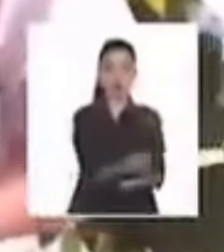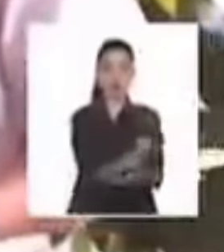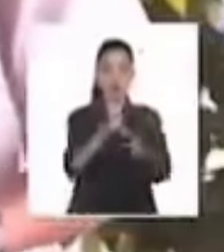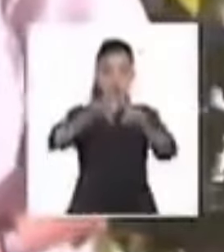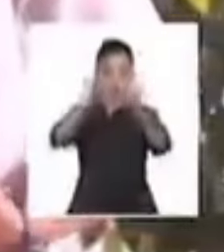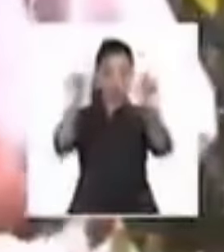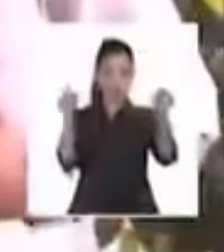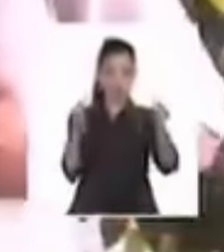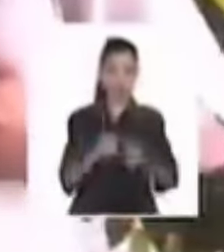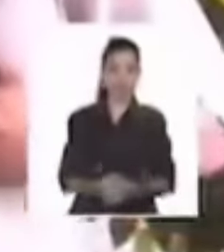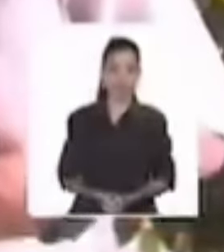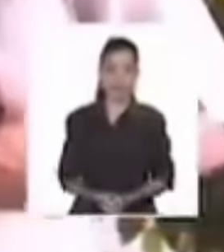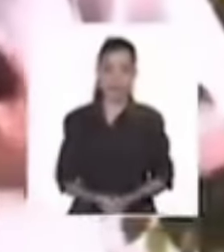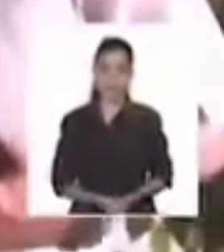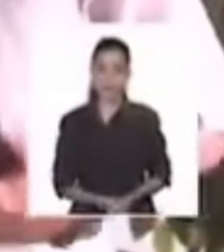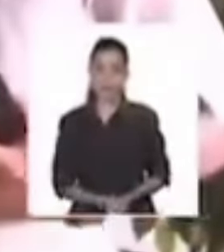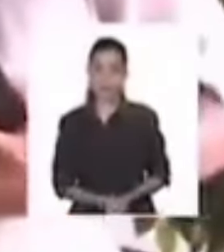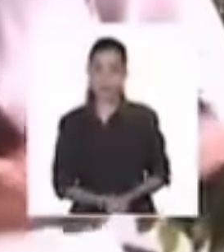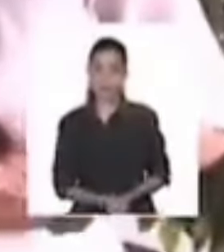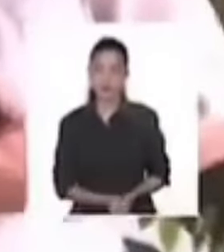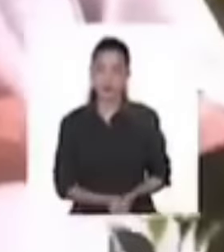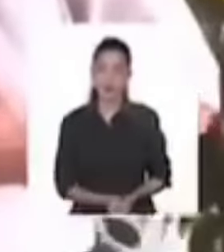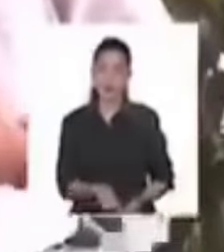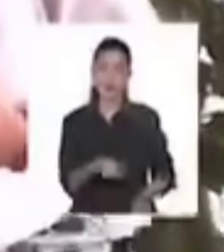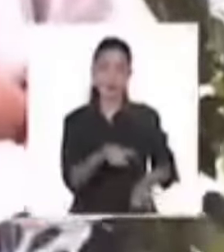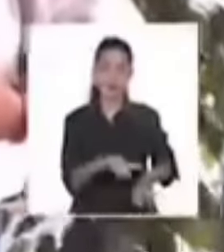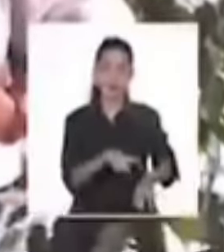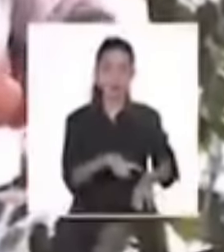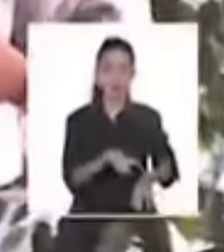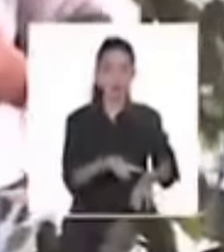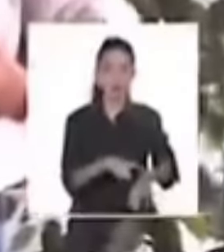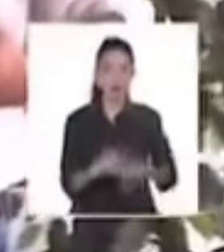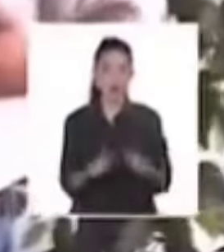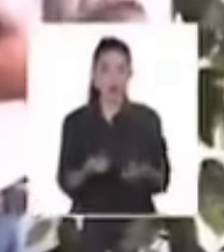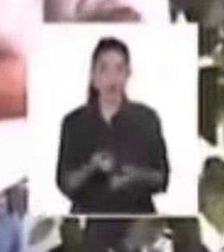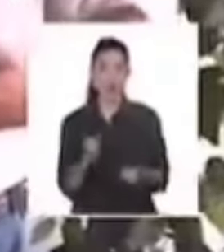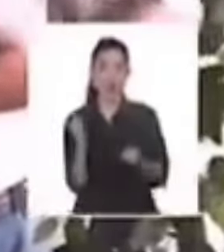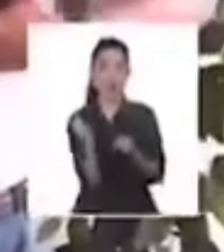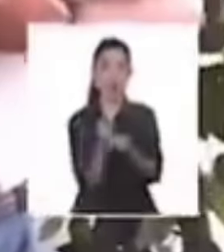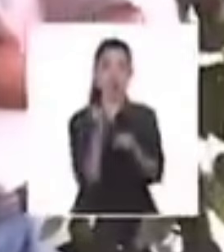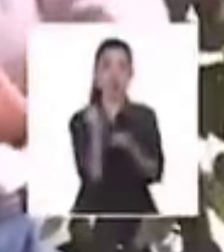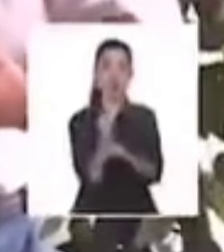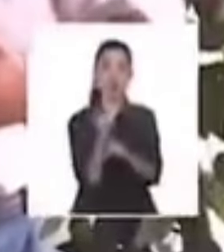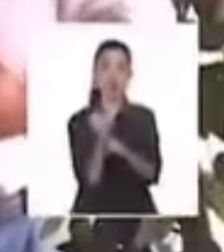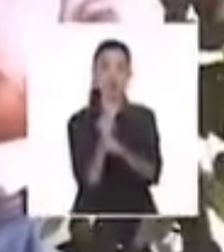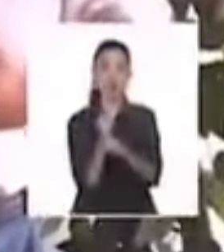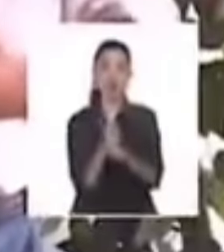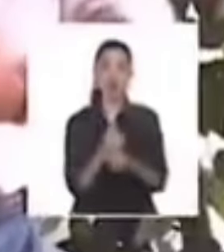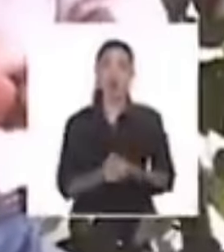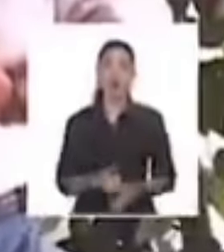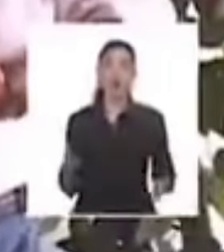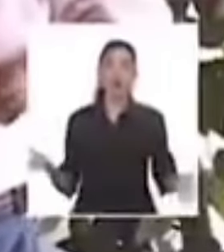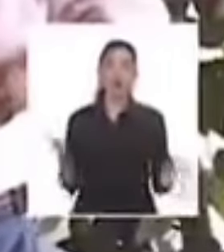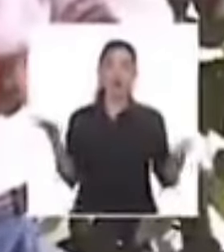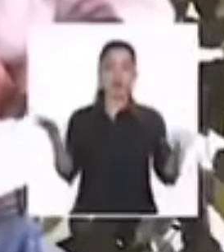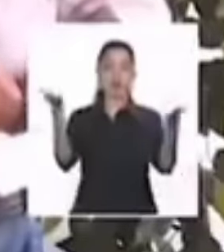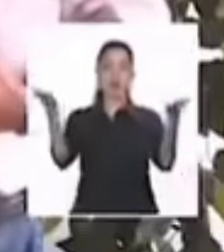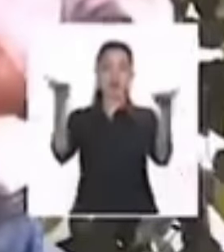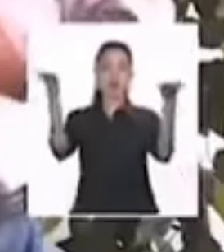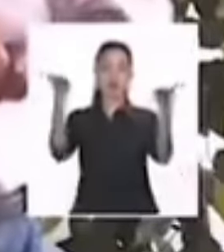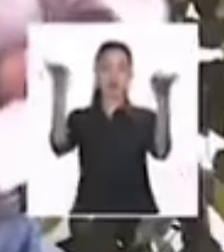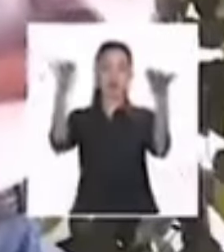los últimos minutos, en estos instantes, en la operación, en el trabajo de progresivo para restablecer el Sistema